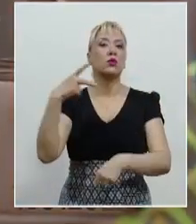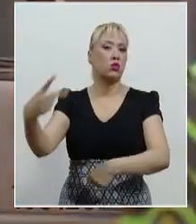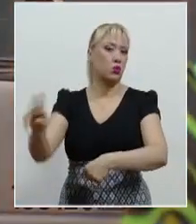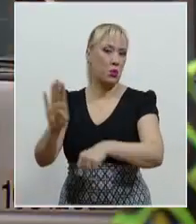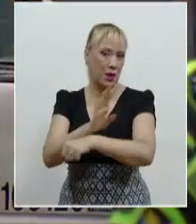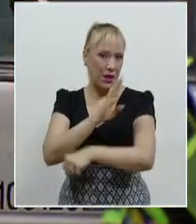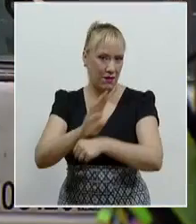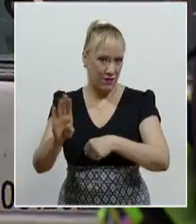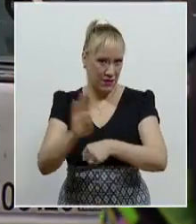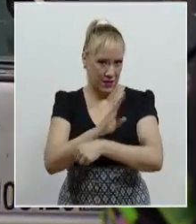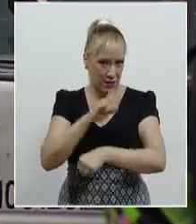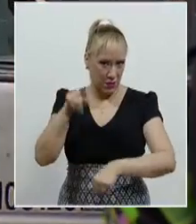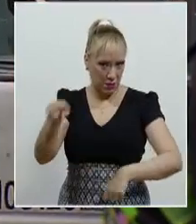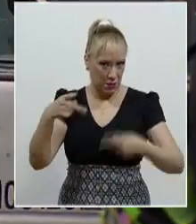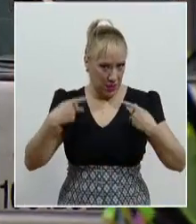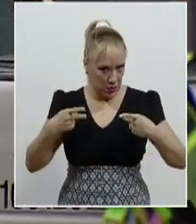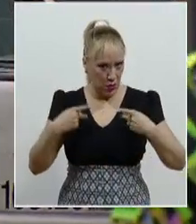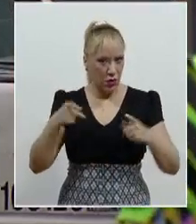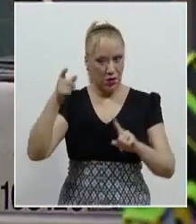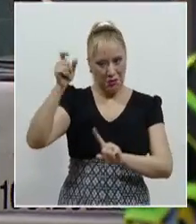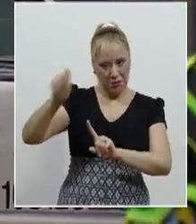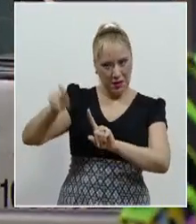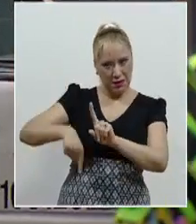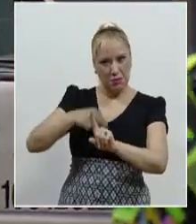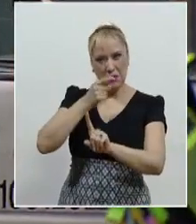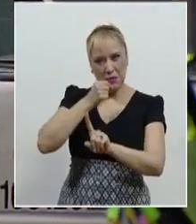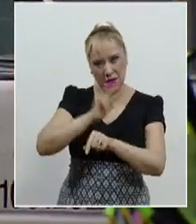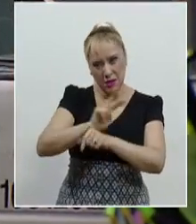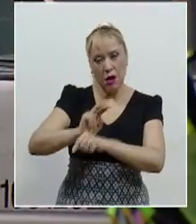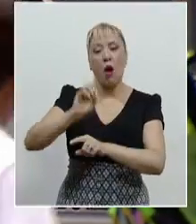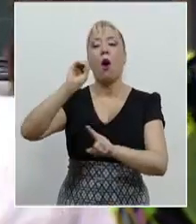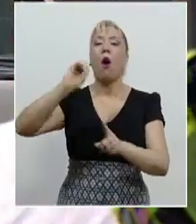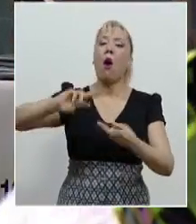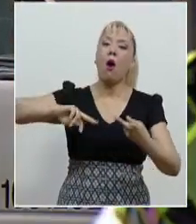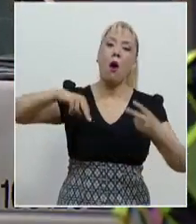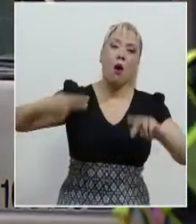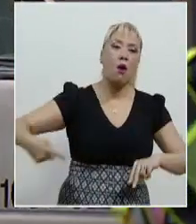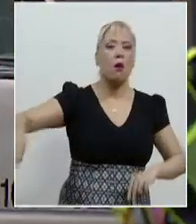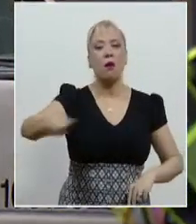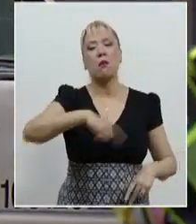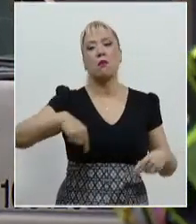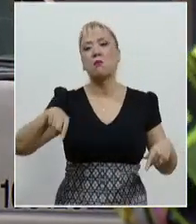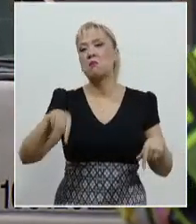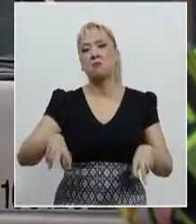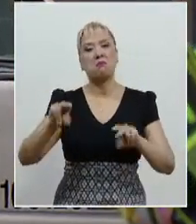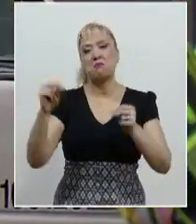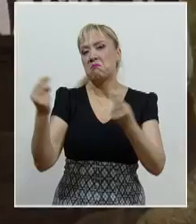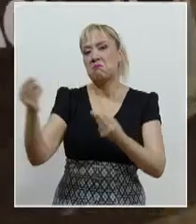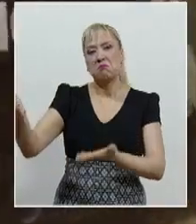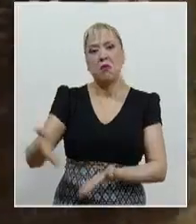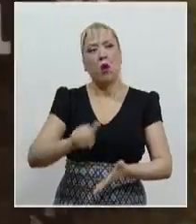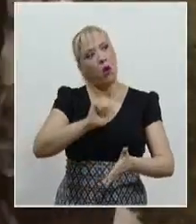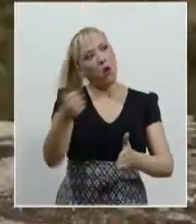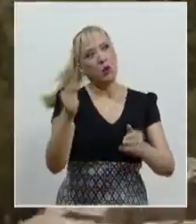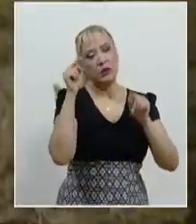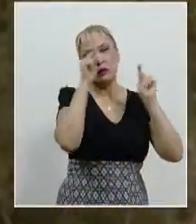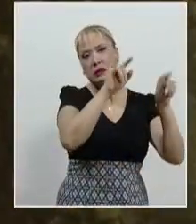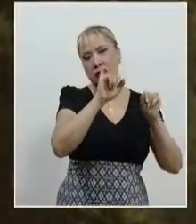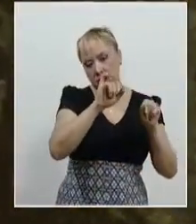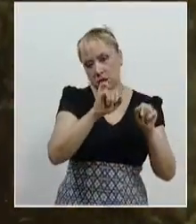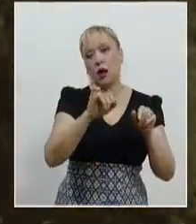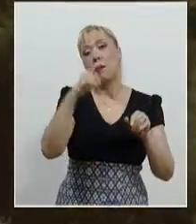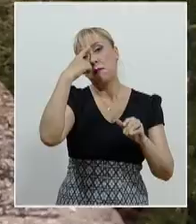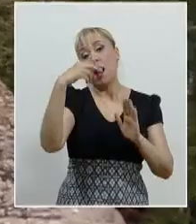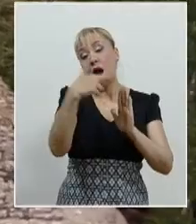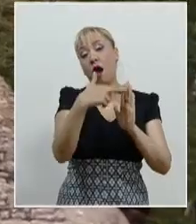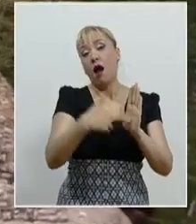interés público o bien por otra razón. Ello, ya que de acuerdo con la ley de la Guardia Nacional y su reglamento, son